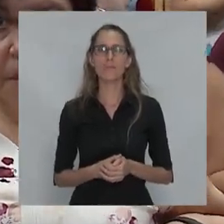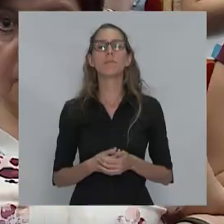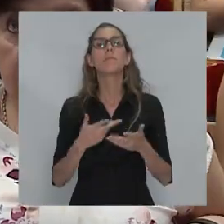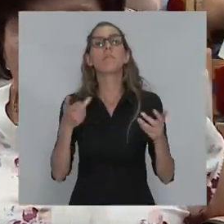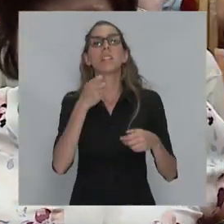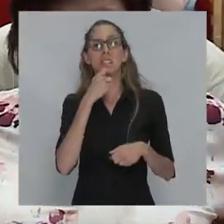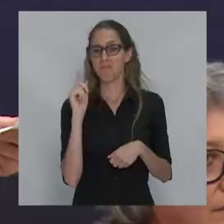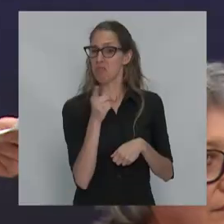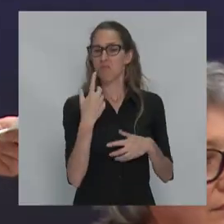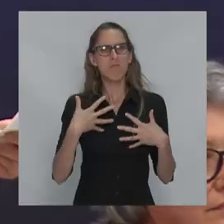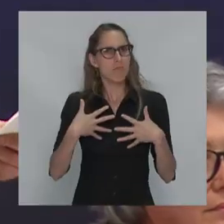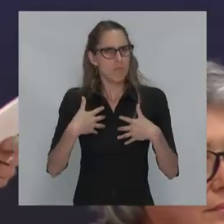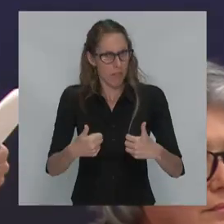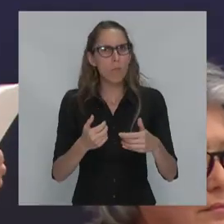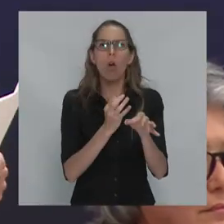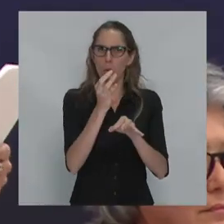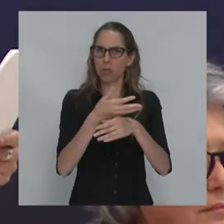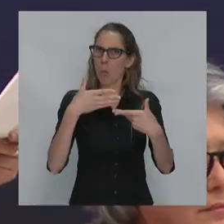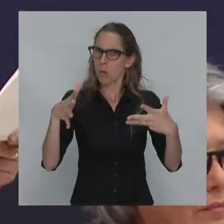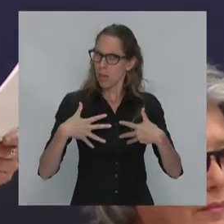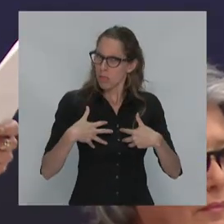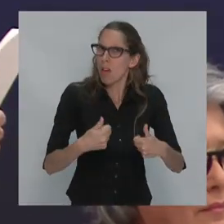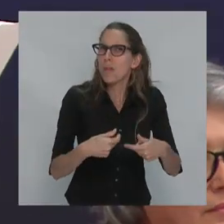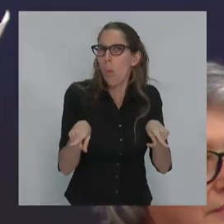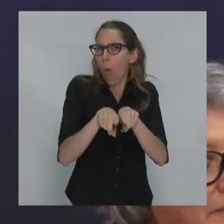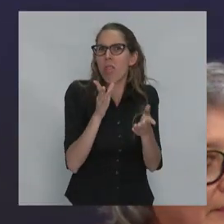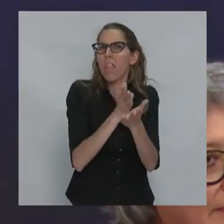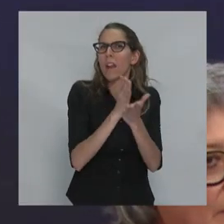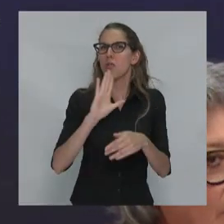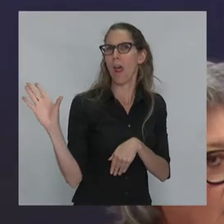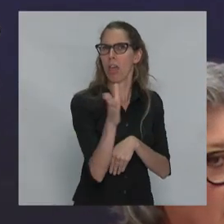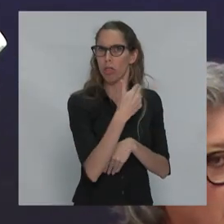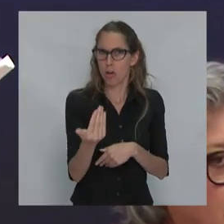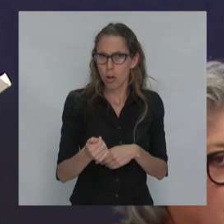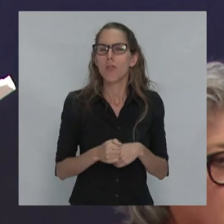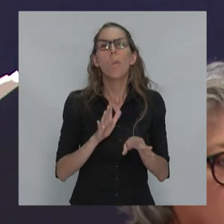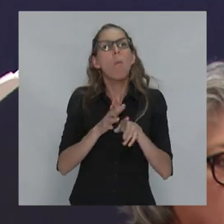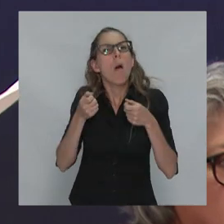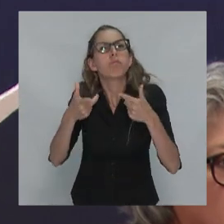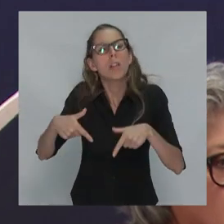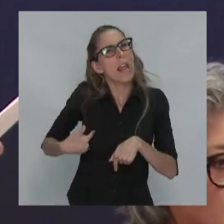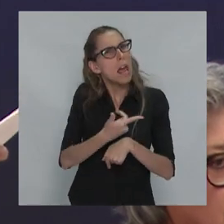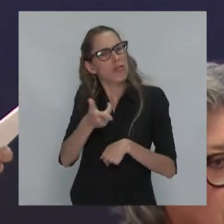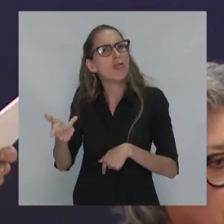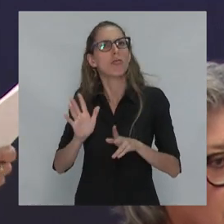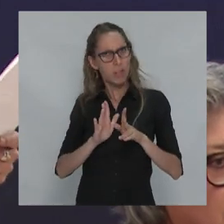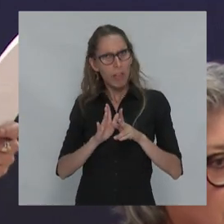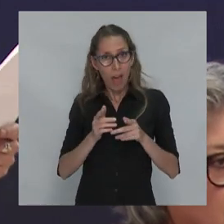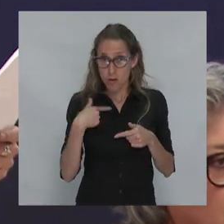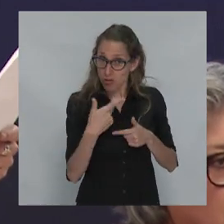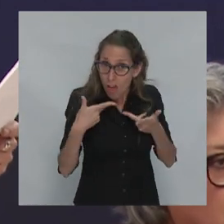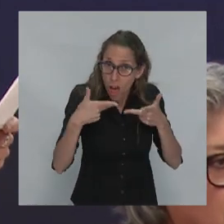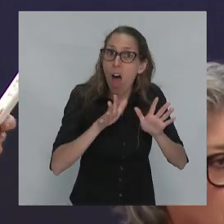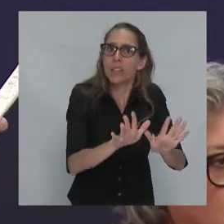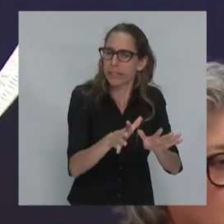Si defendemos, finalmente, la educación pública como un derecho universal, como un bien social, no nos podemos desentender